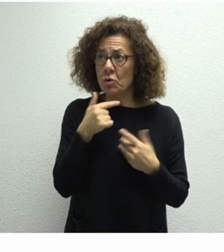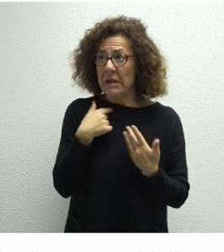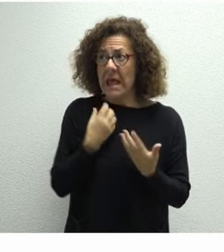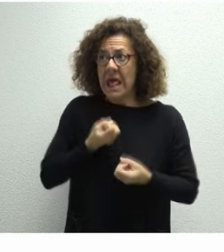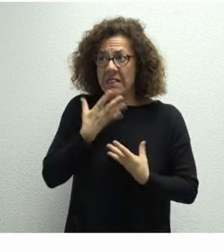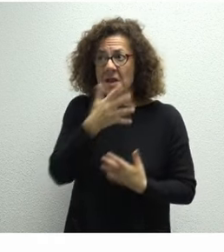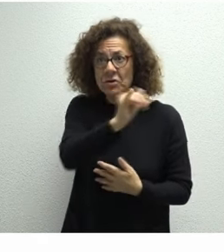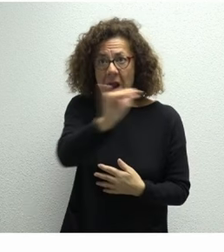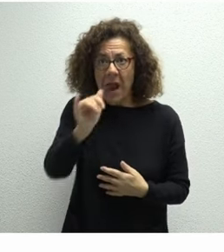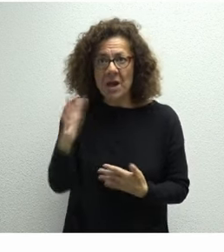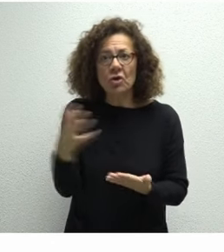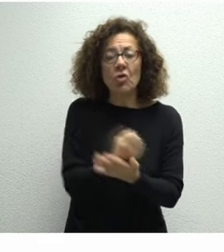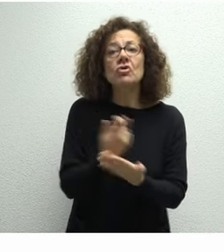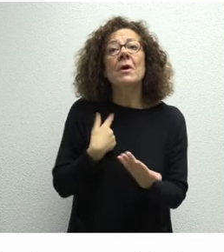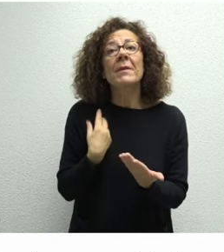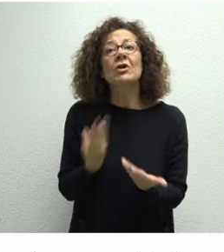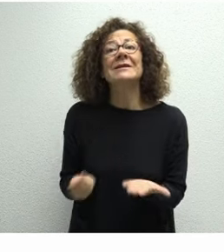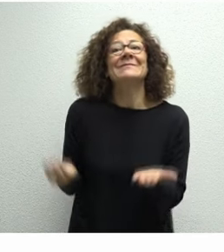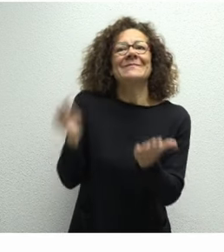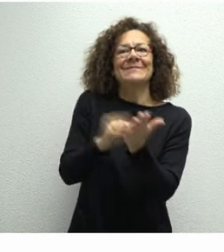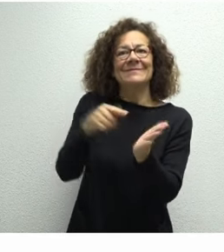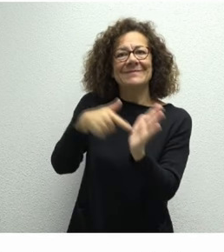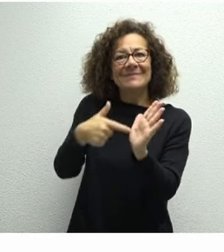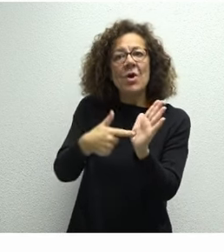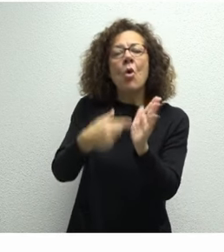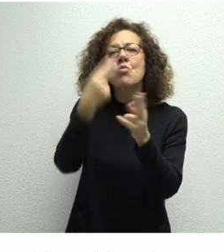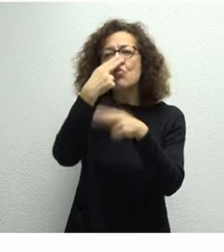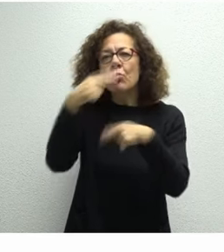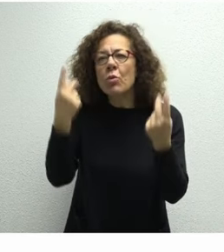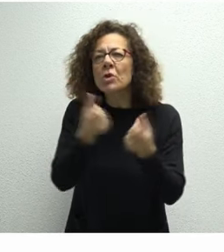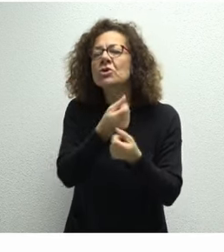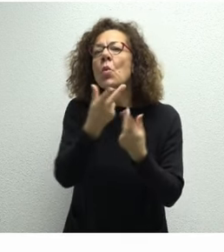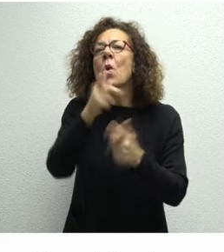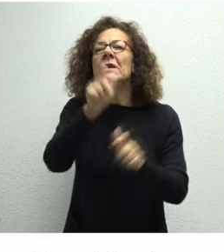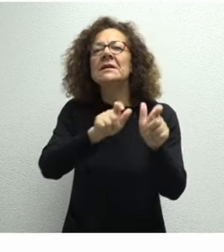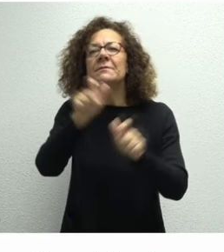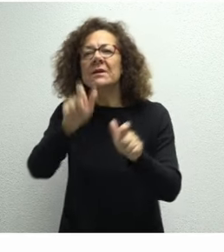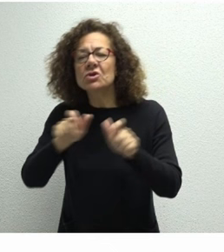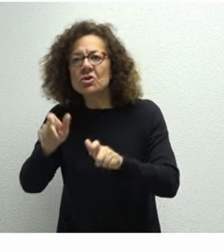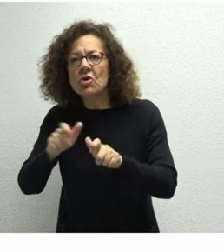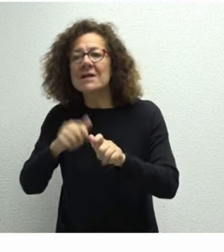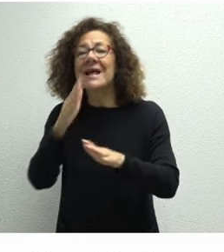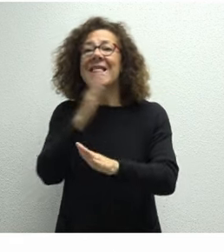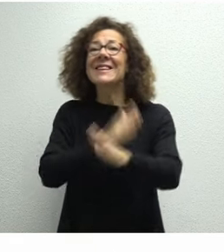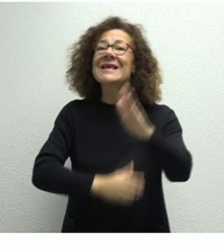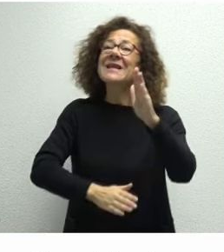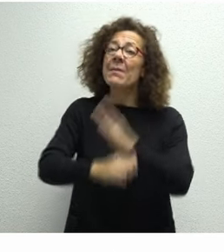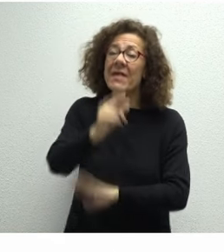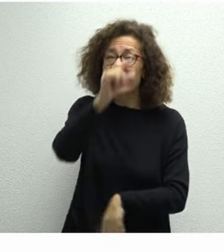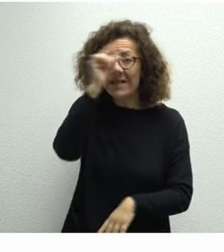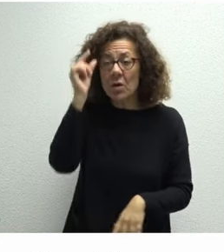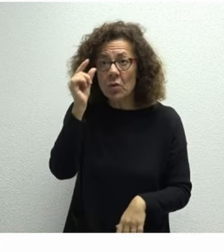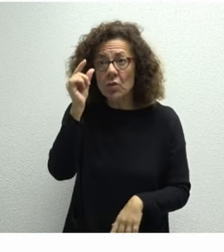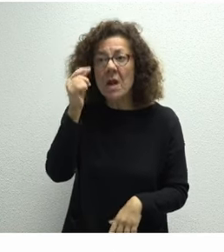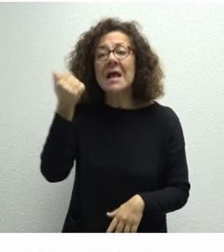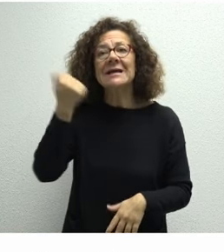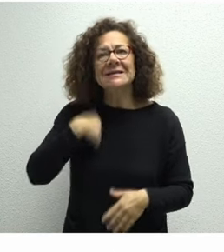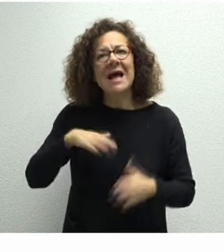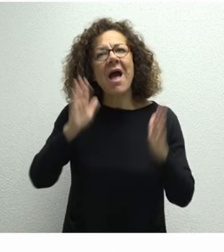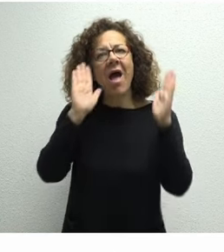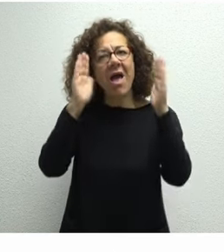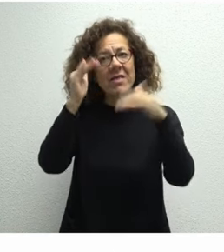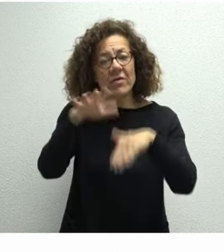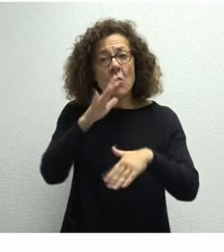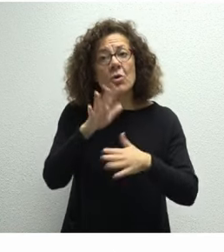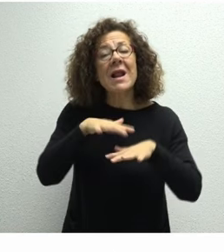no pero que estén que sean públicos de Cuántas personas con discapacidad intelectual están siendo atendidas por